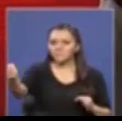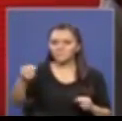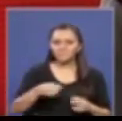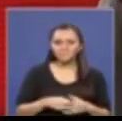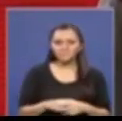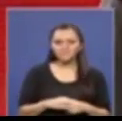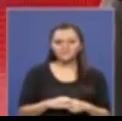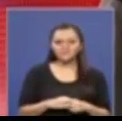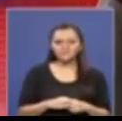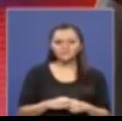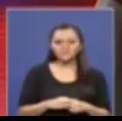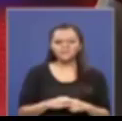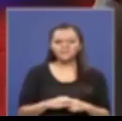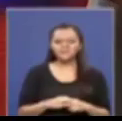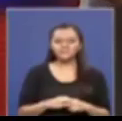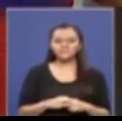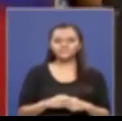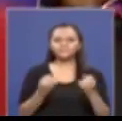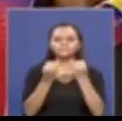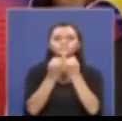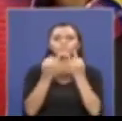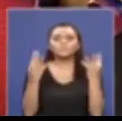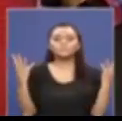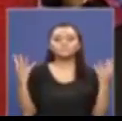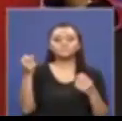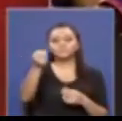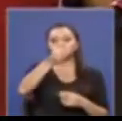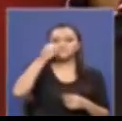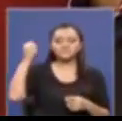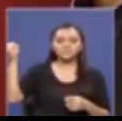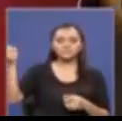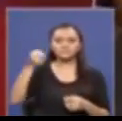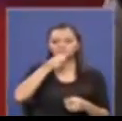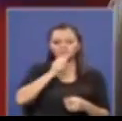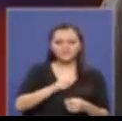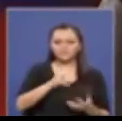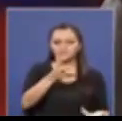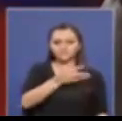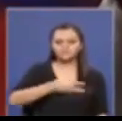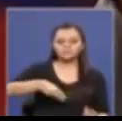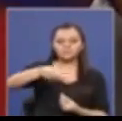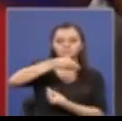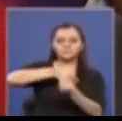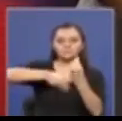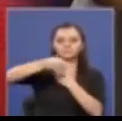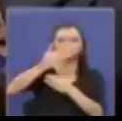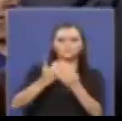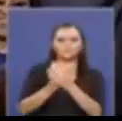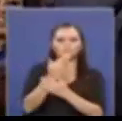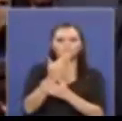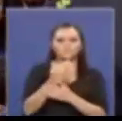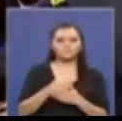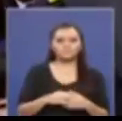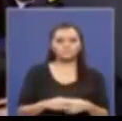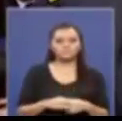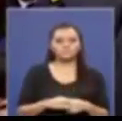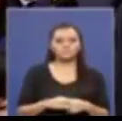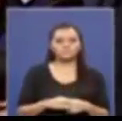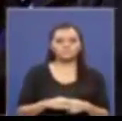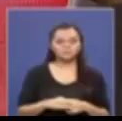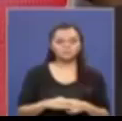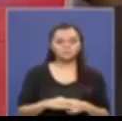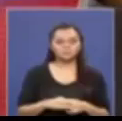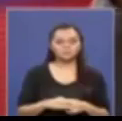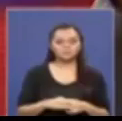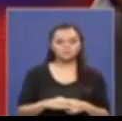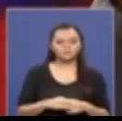Albornoz, ¿cuántas refrigeradoras se sacaron del mercado y se las reemplazaron por nuevas? Presidente. Un bono de chatarra, ¿no? Y